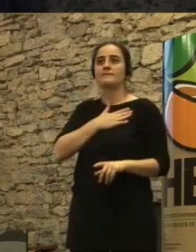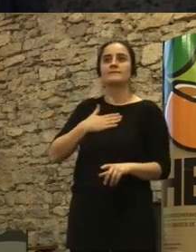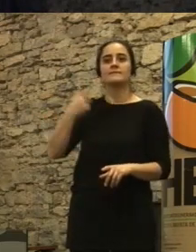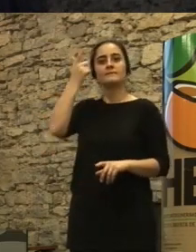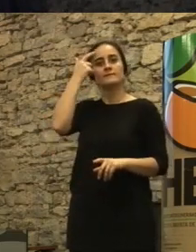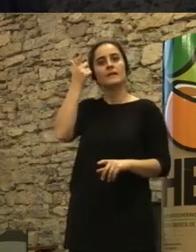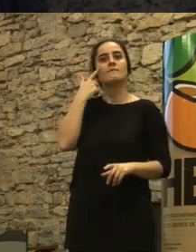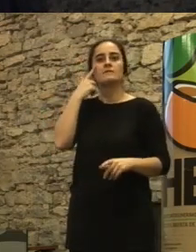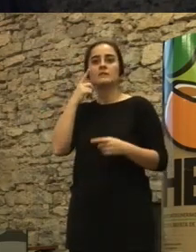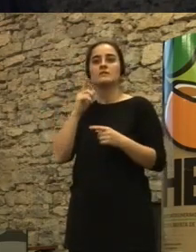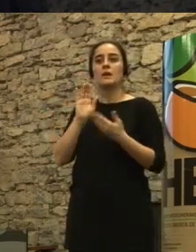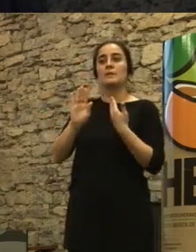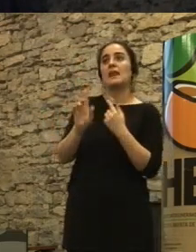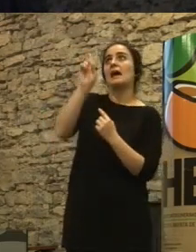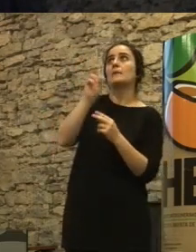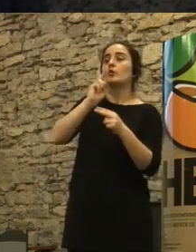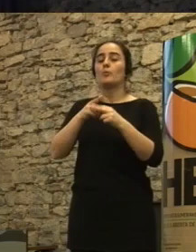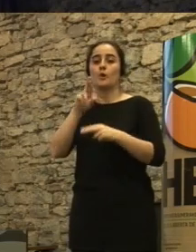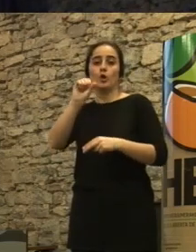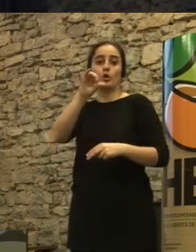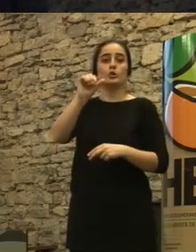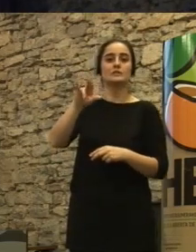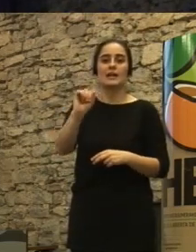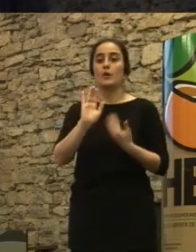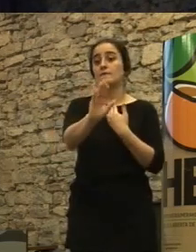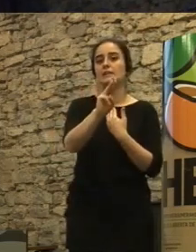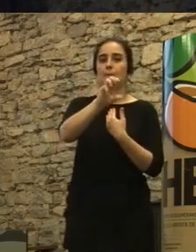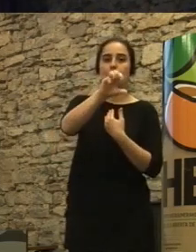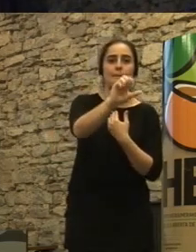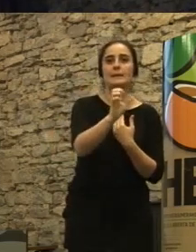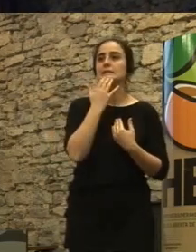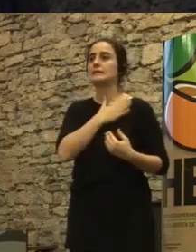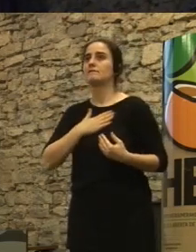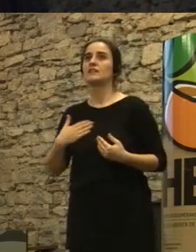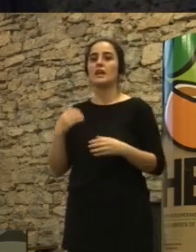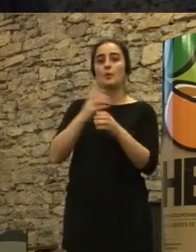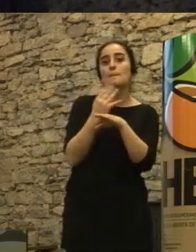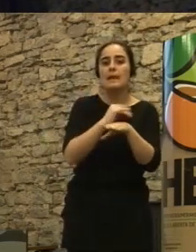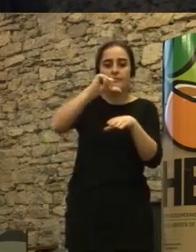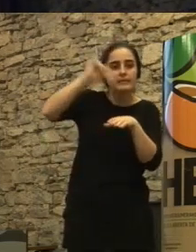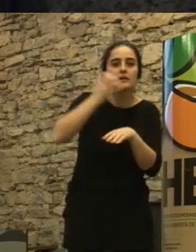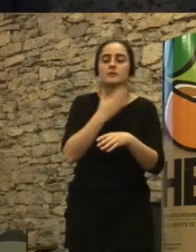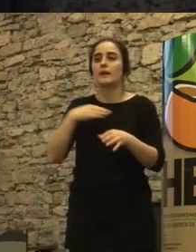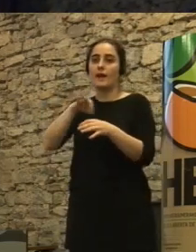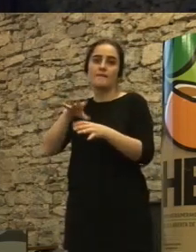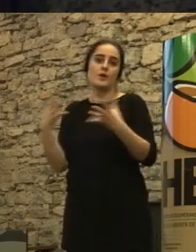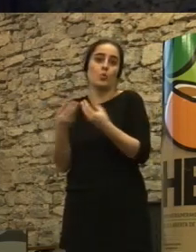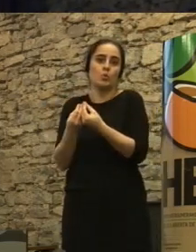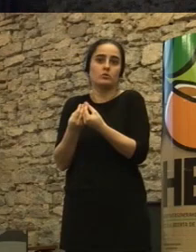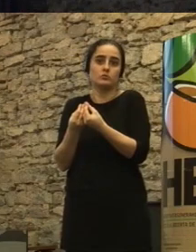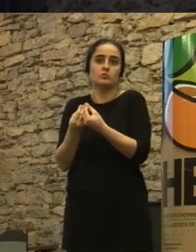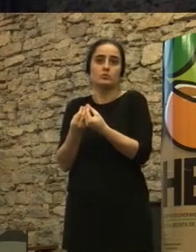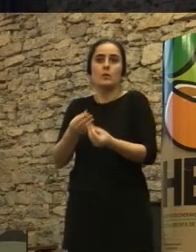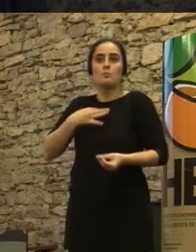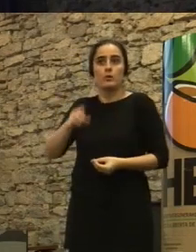saber si la vecina de arriba se llama Rosario, si el de enfrente es Pepe, si le apetece que le rieguen las plantas, si se pueden tomar un café juntos, pues que